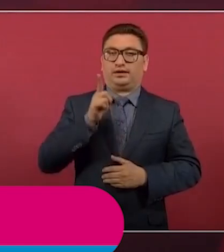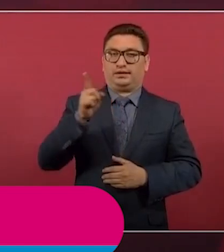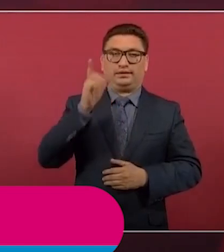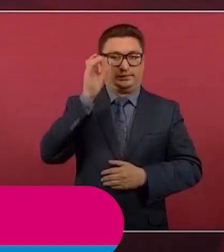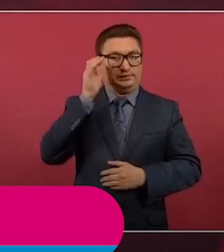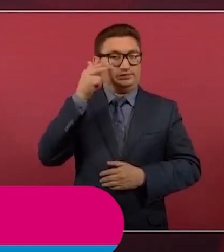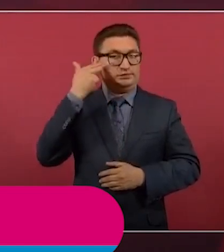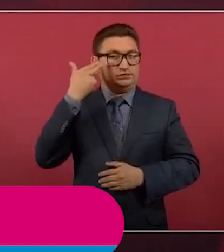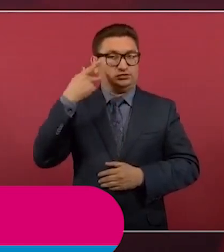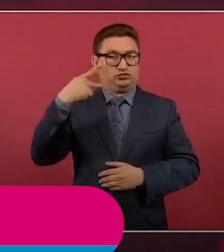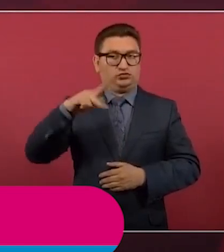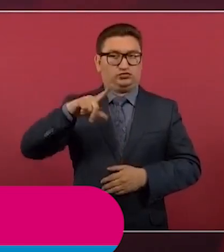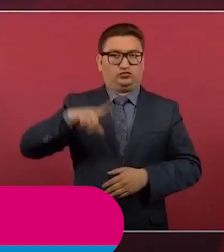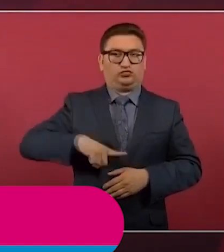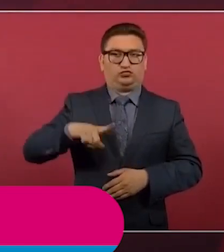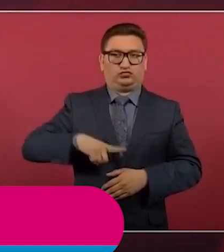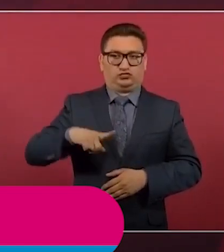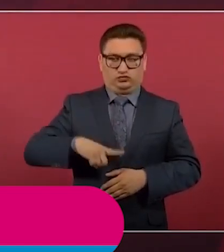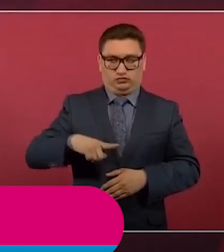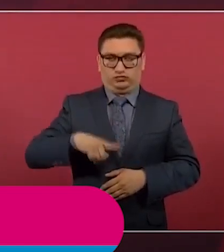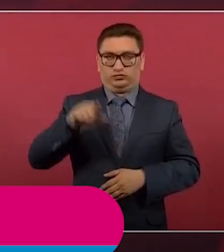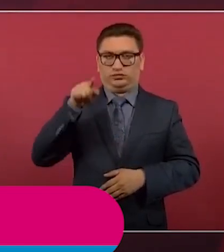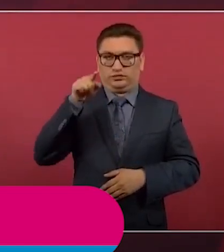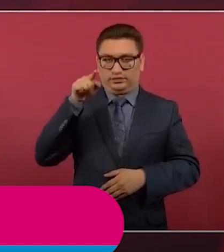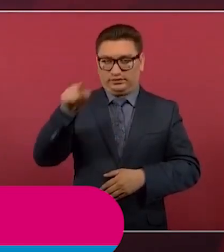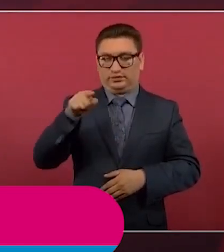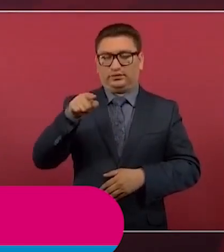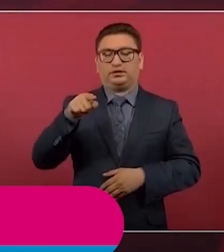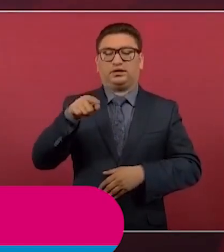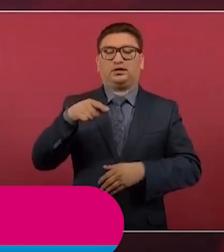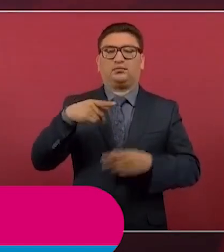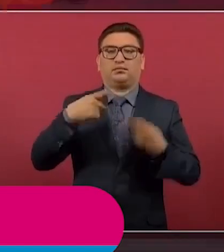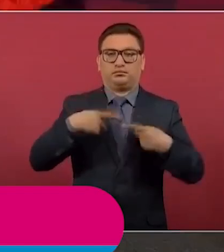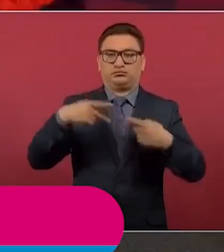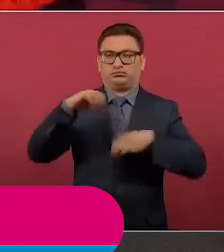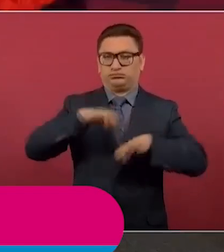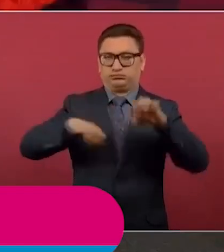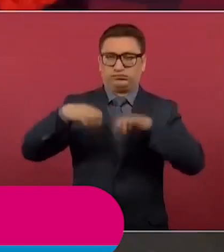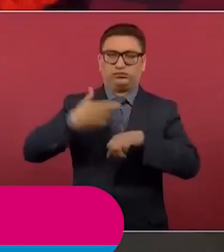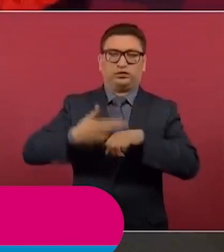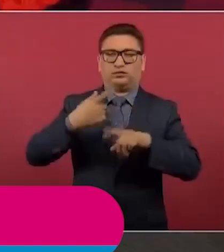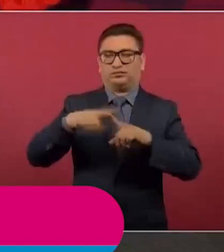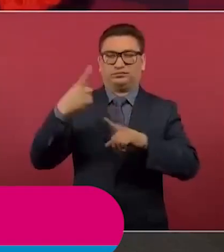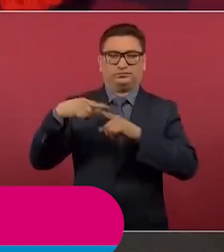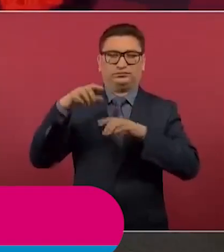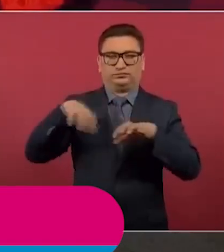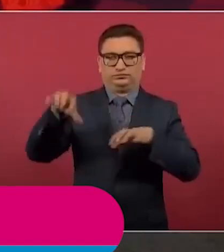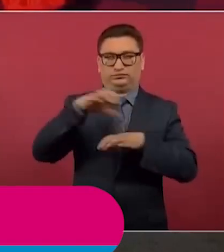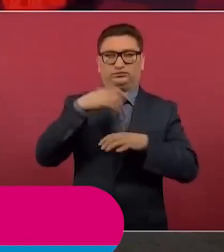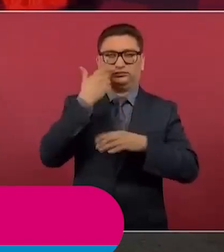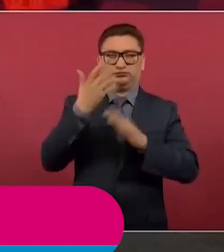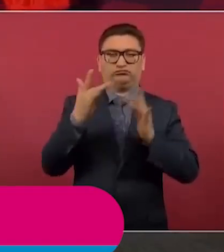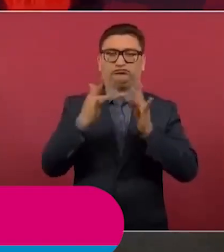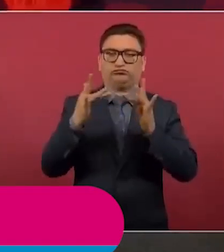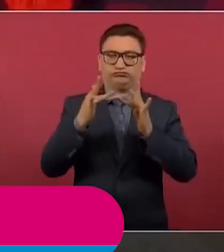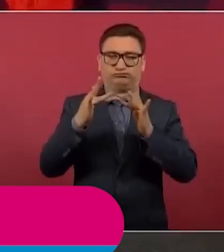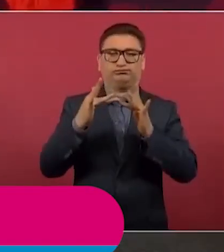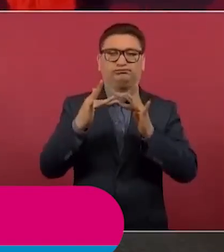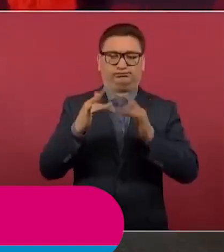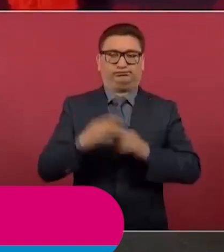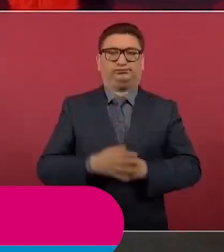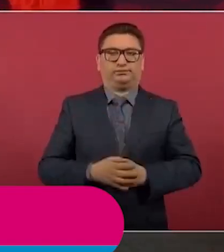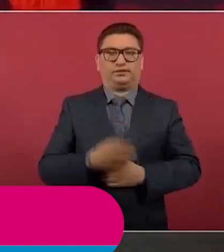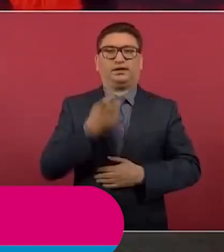de China, con la Cancillería, con la Embajada. Esto lo